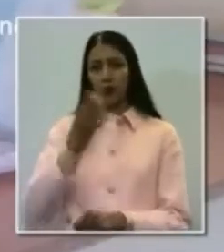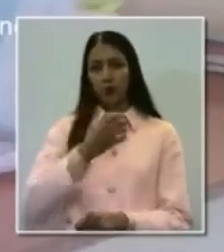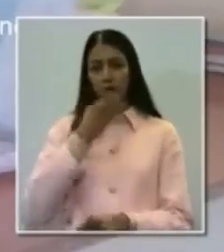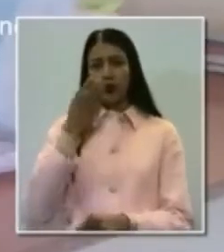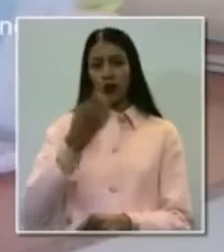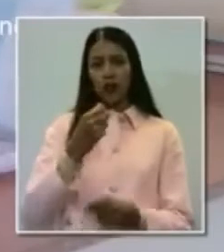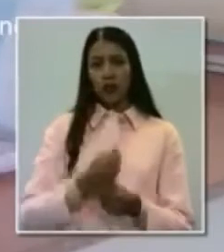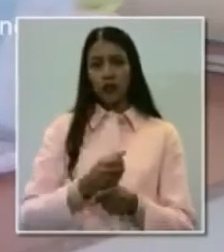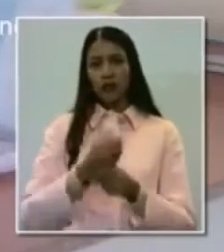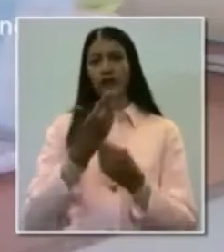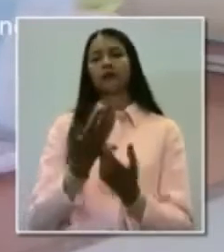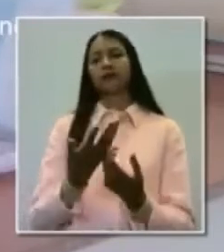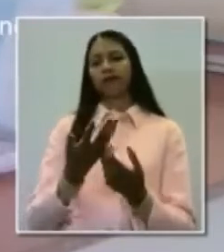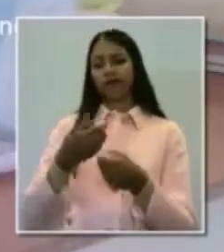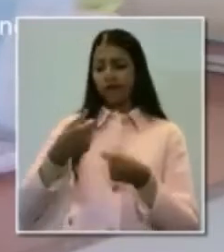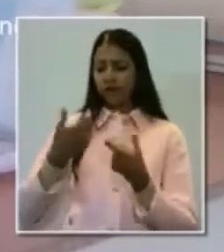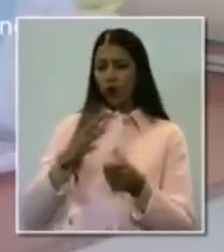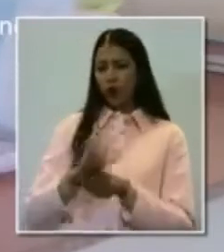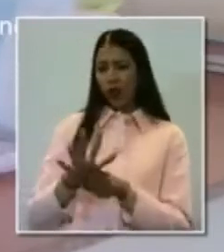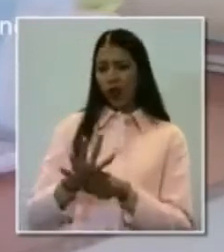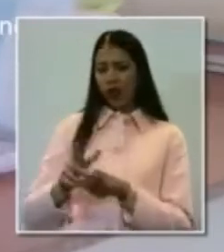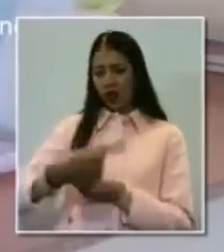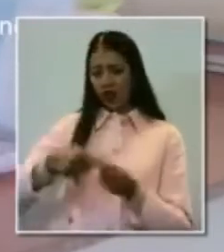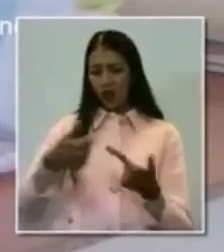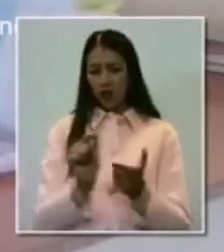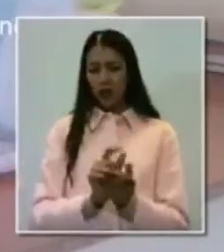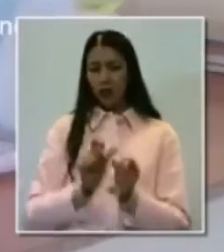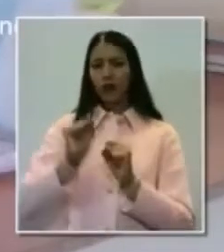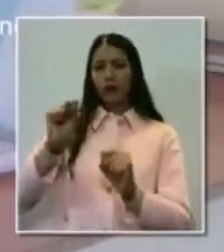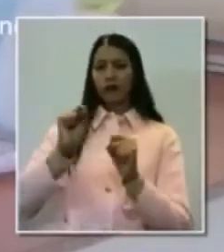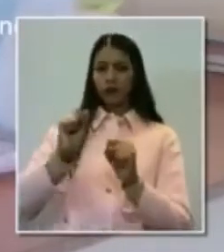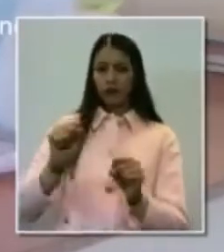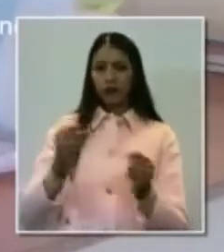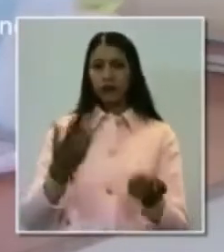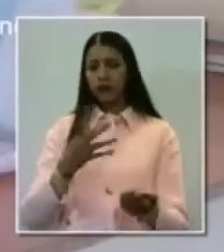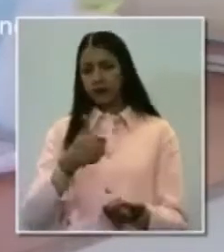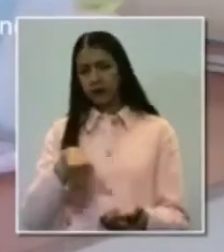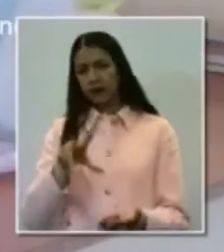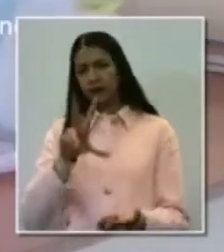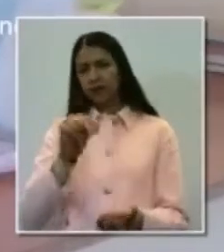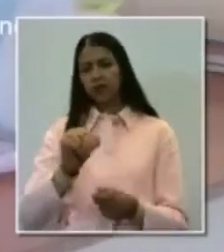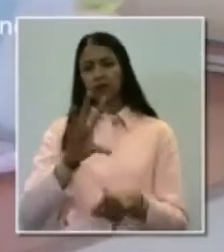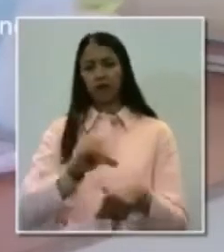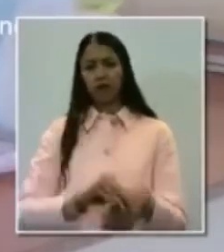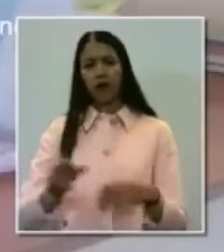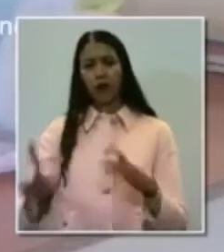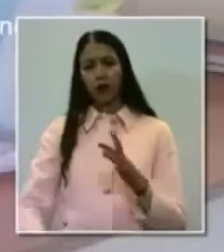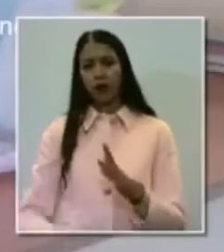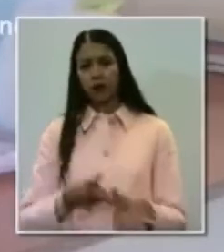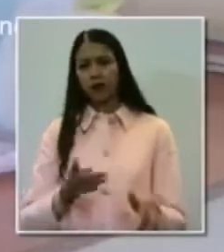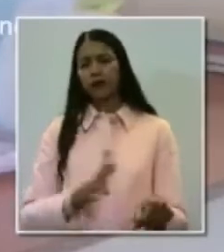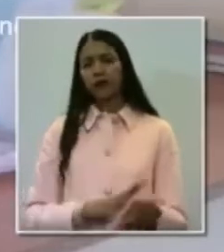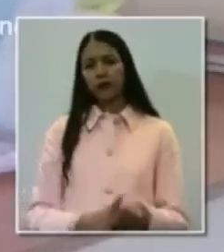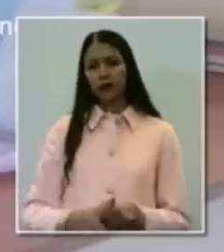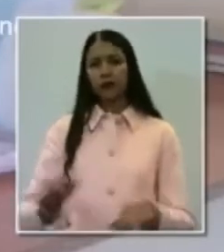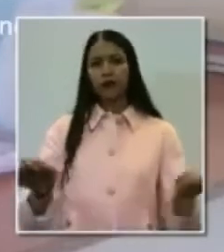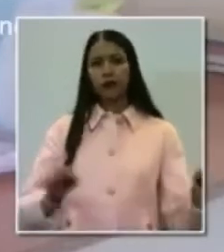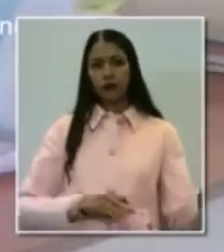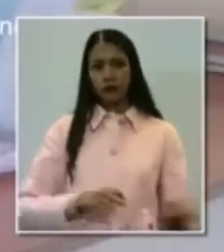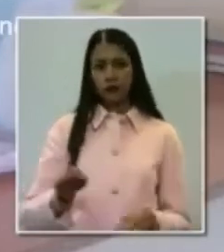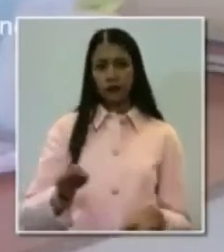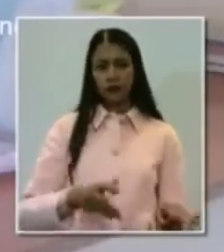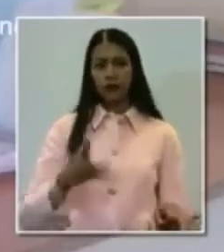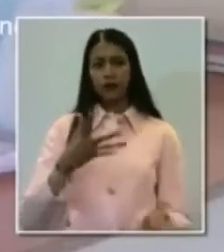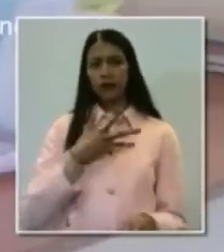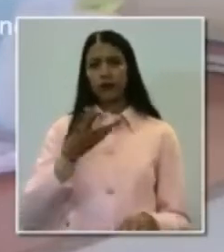por las expresiones sindicales de diferente forma y no permitiremos que esto sea a costa del trabajo